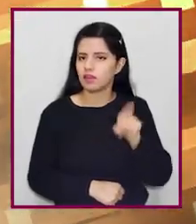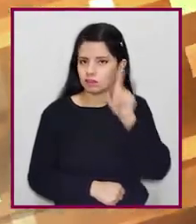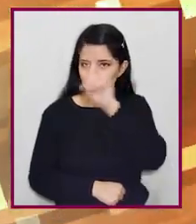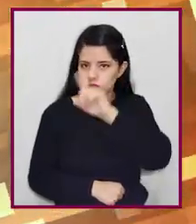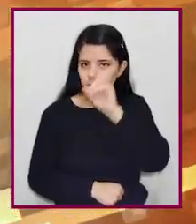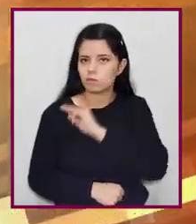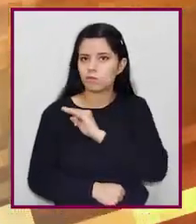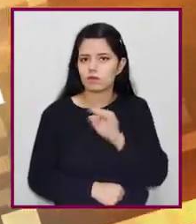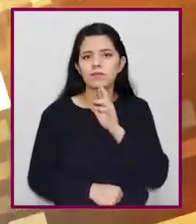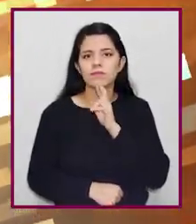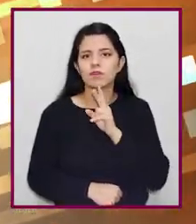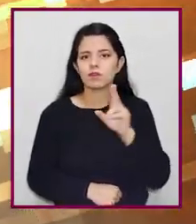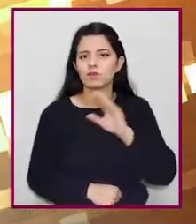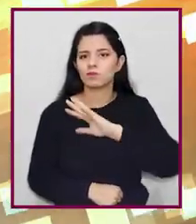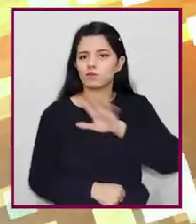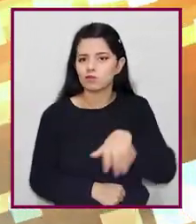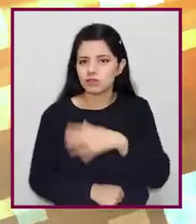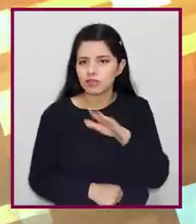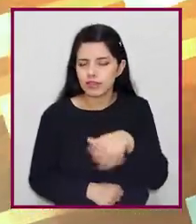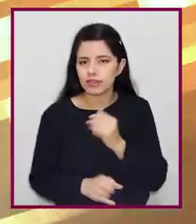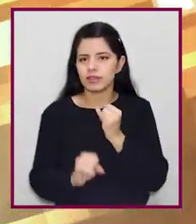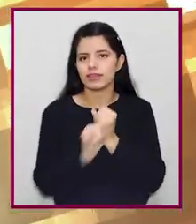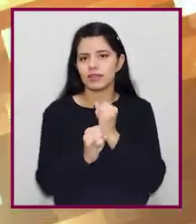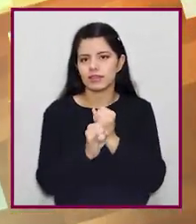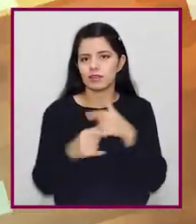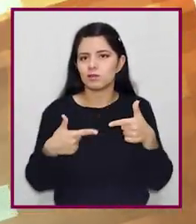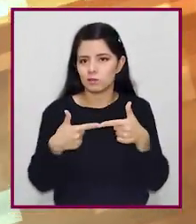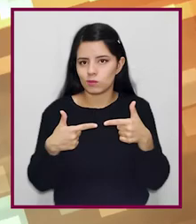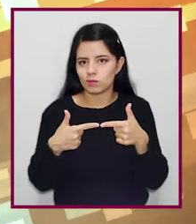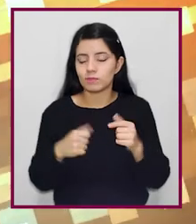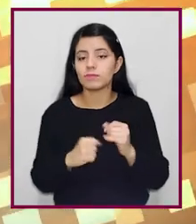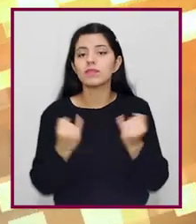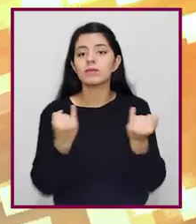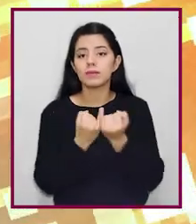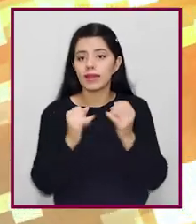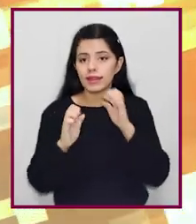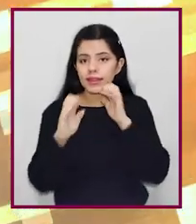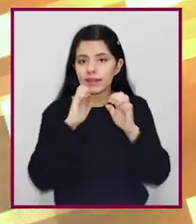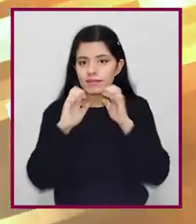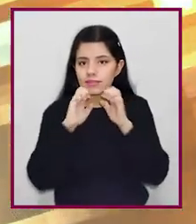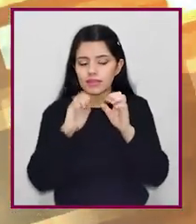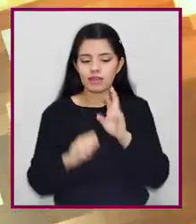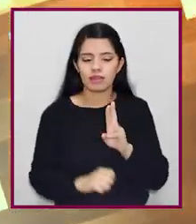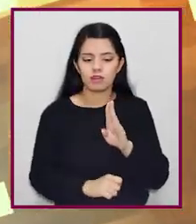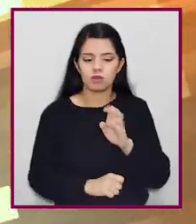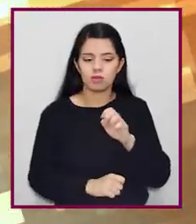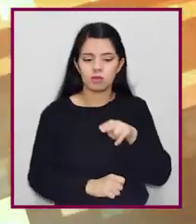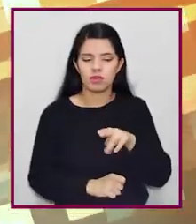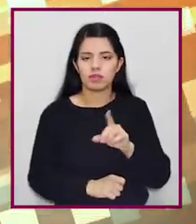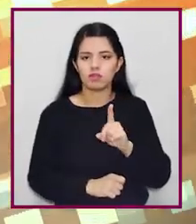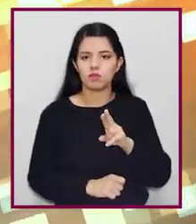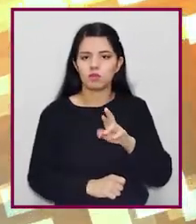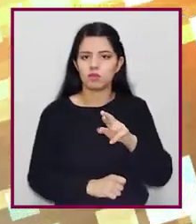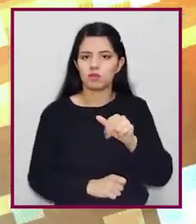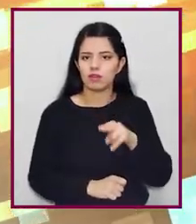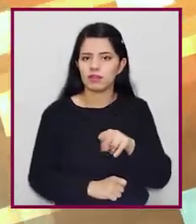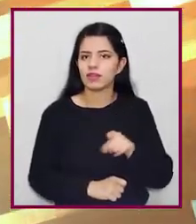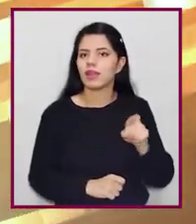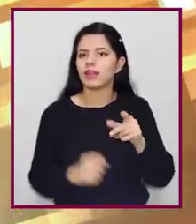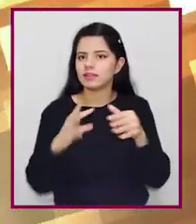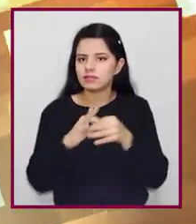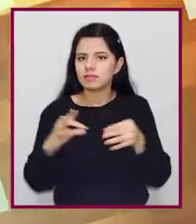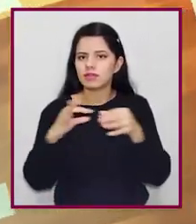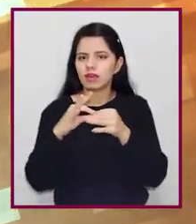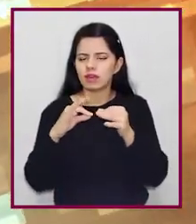y mejorar nuestras búsquedas en Google. También contaremos con una entrevista a Rubén Durán Soto, quien nos hablará sobre el impacto de